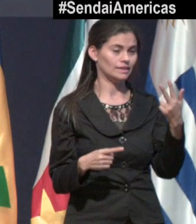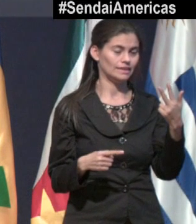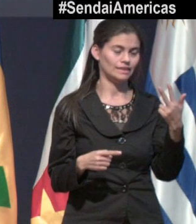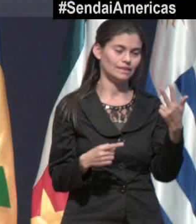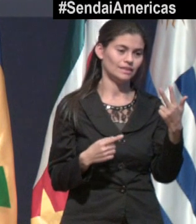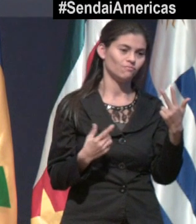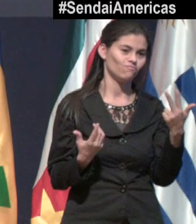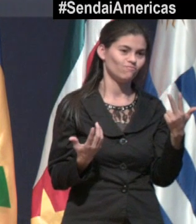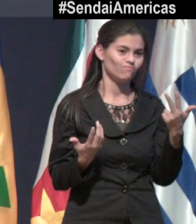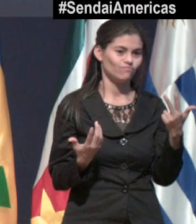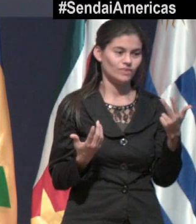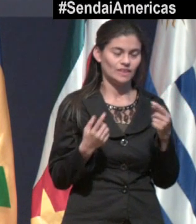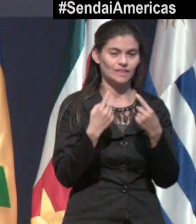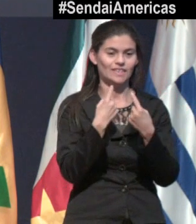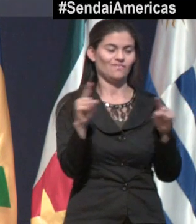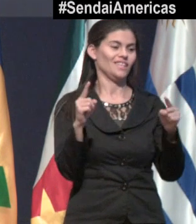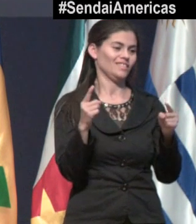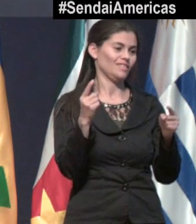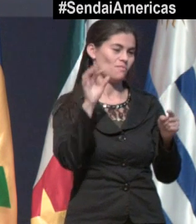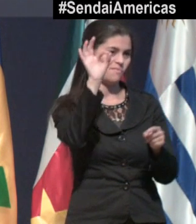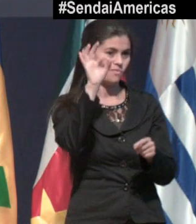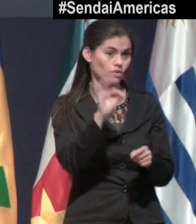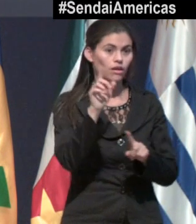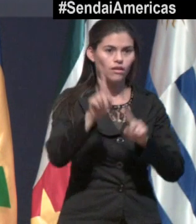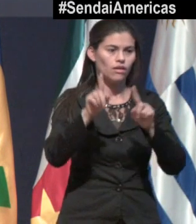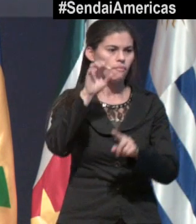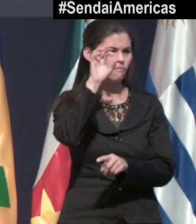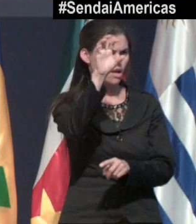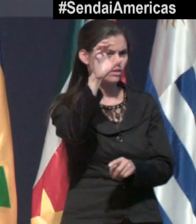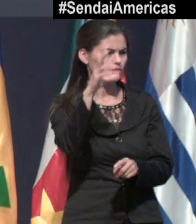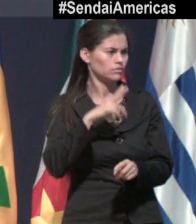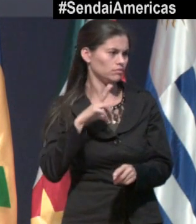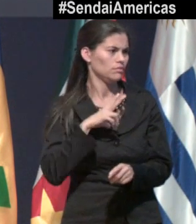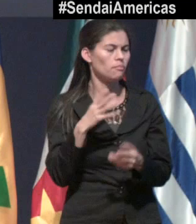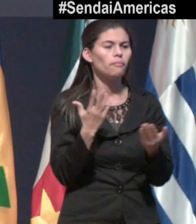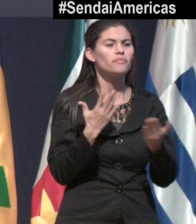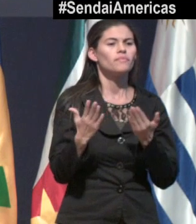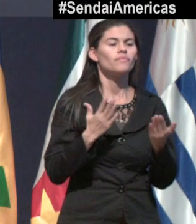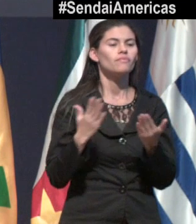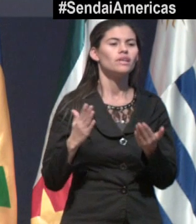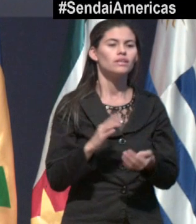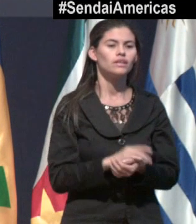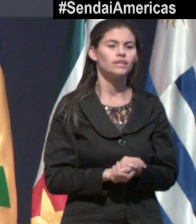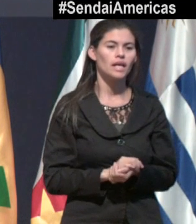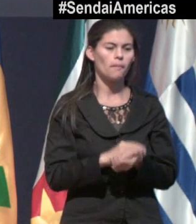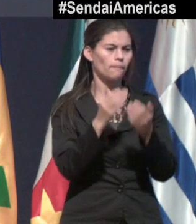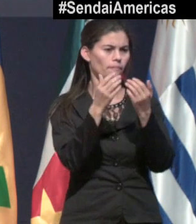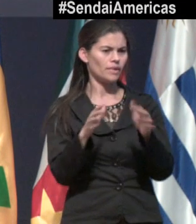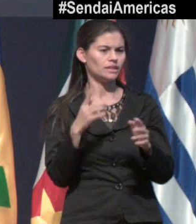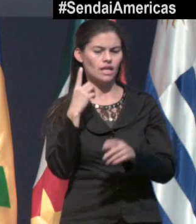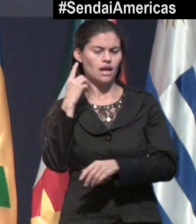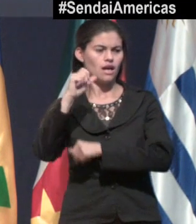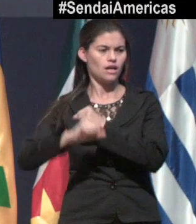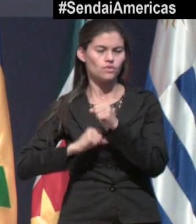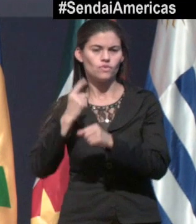otra orden de magnitud. O sea que hay países donde aparentemente el PEDER anual